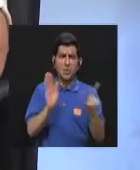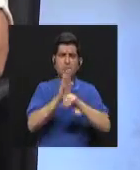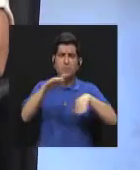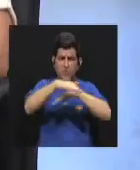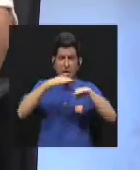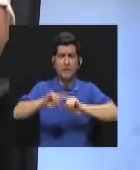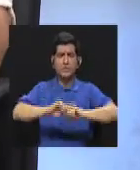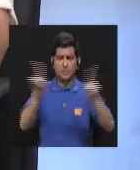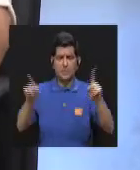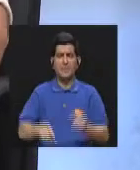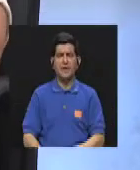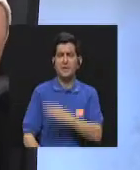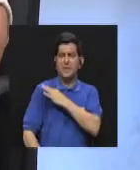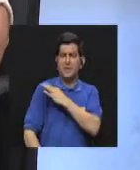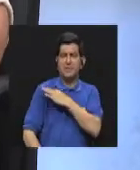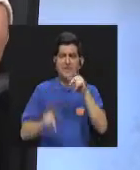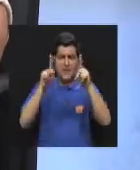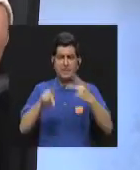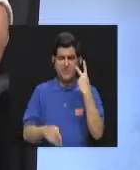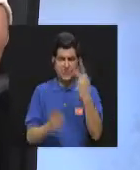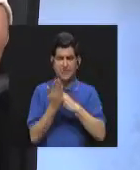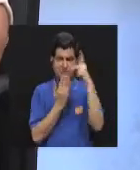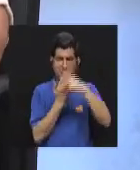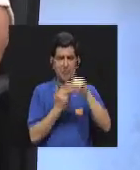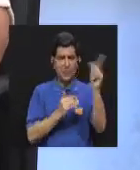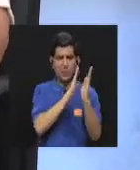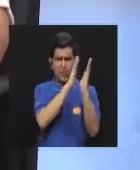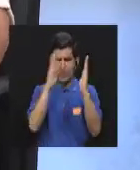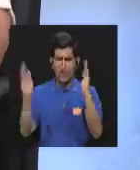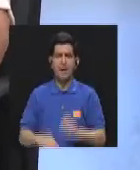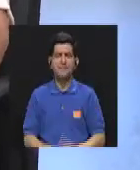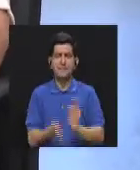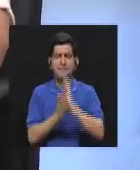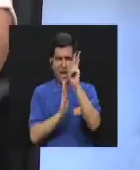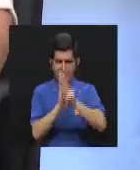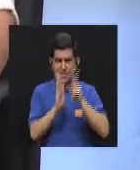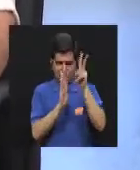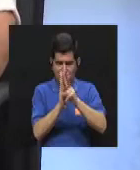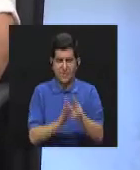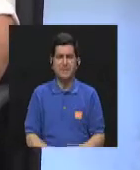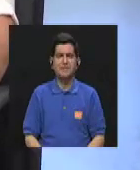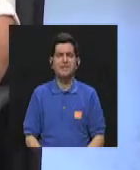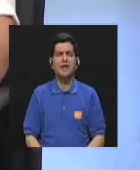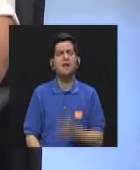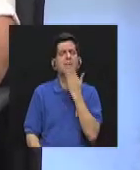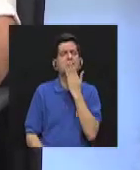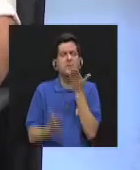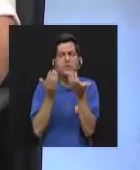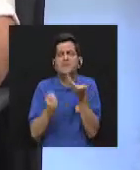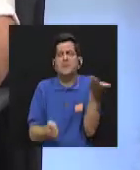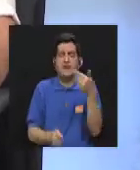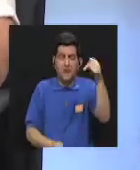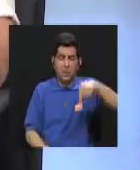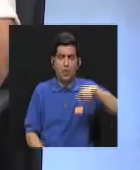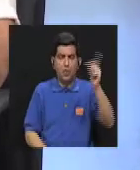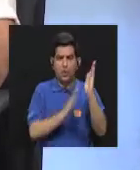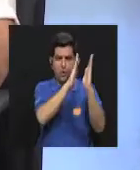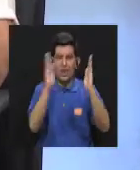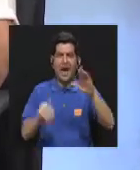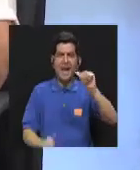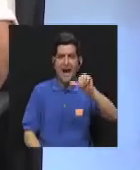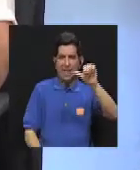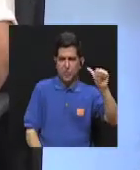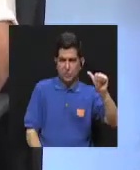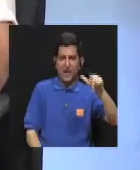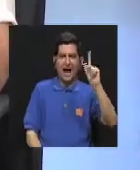Claro. Pero si les parece, invitemos a los televidentes de Lunes de Cinemateca a ver el documental ¿Qué quieren los indios? Hoy en Lunes de Cinemateca con